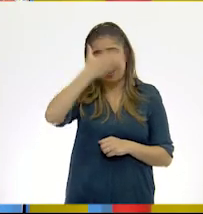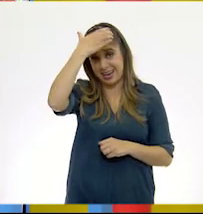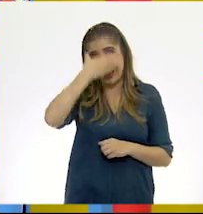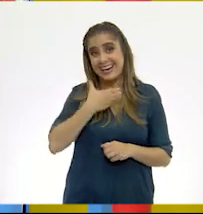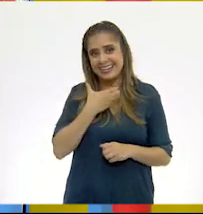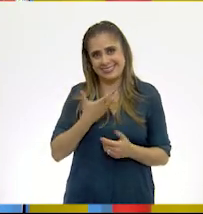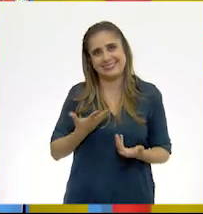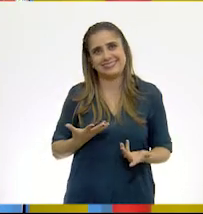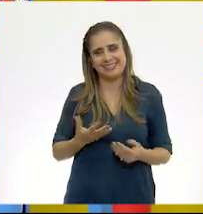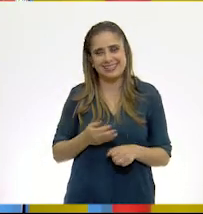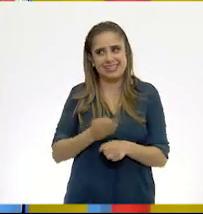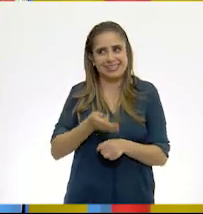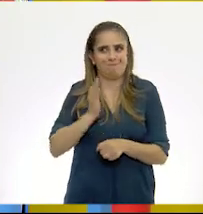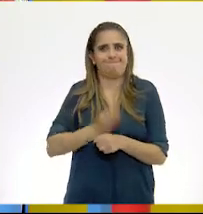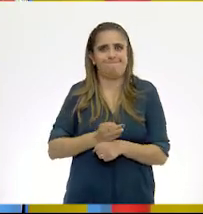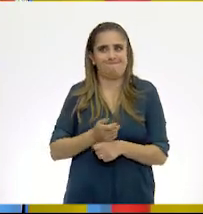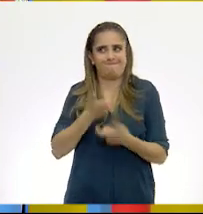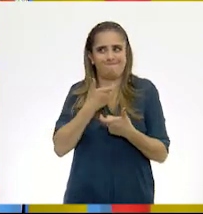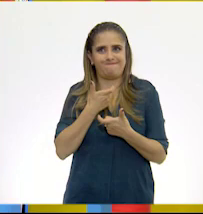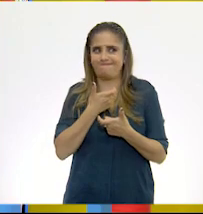No estuvo bueno mi chiste, ¿verdad?